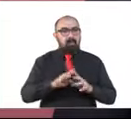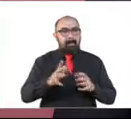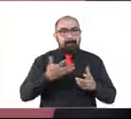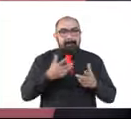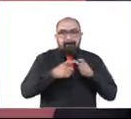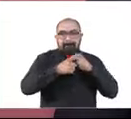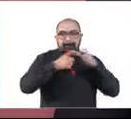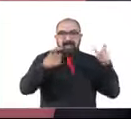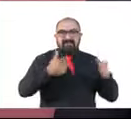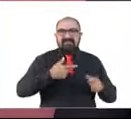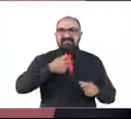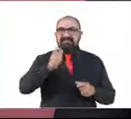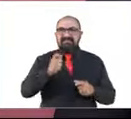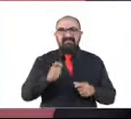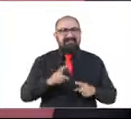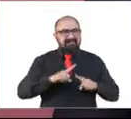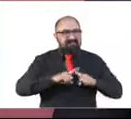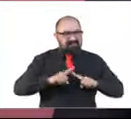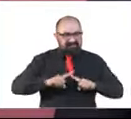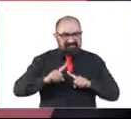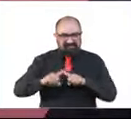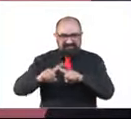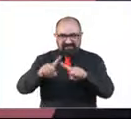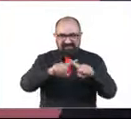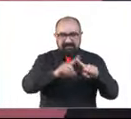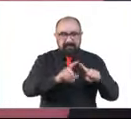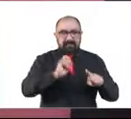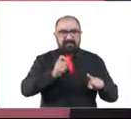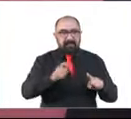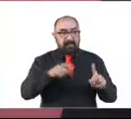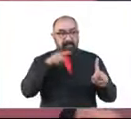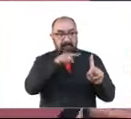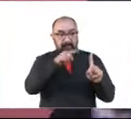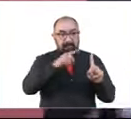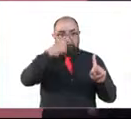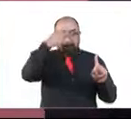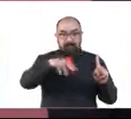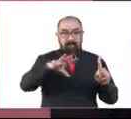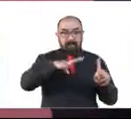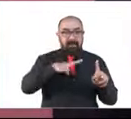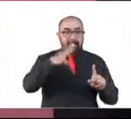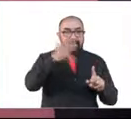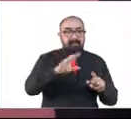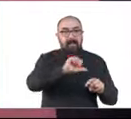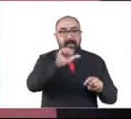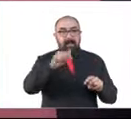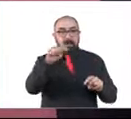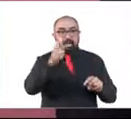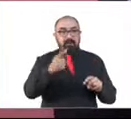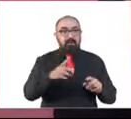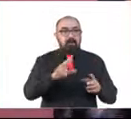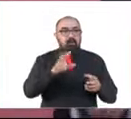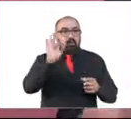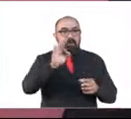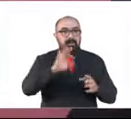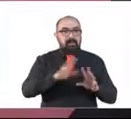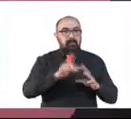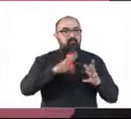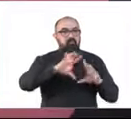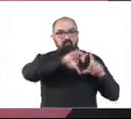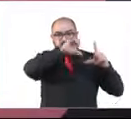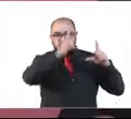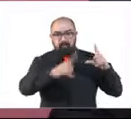megadiverso. Eso quiere decir que México es el hogar del 10 al 12% de la biodiversidad mundial, de ese